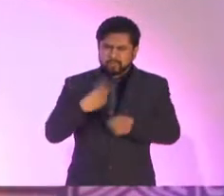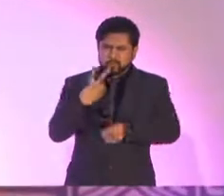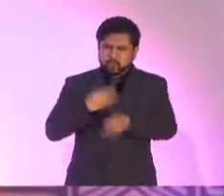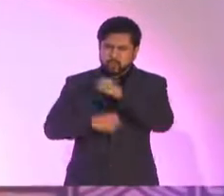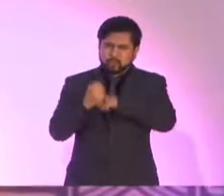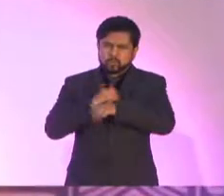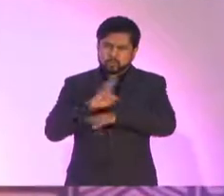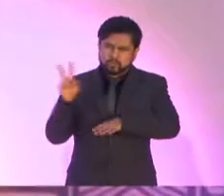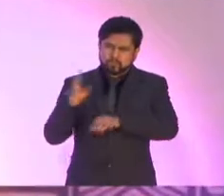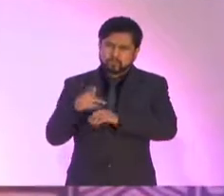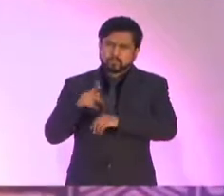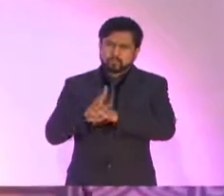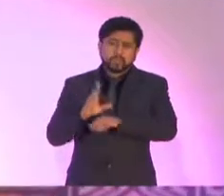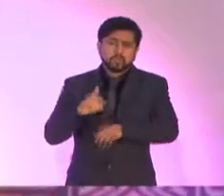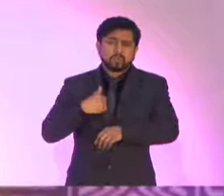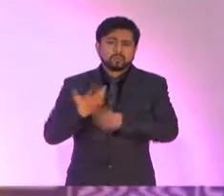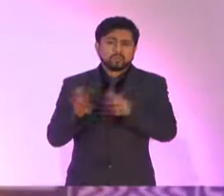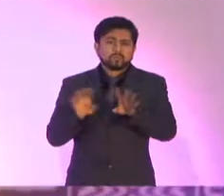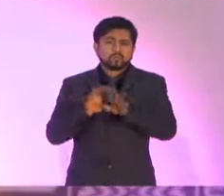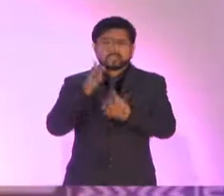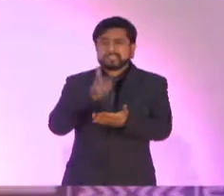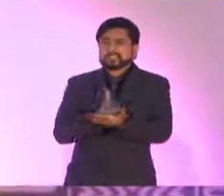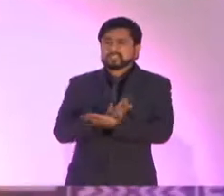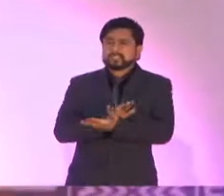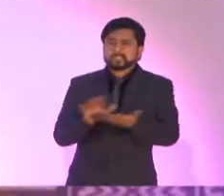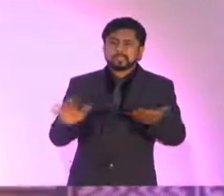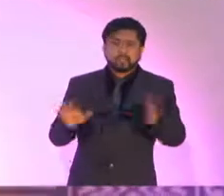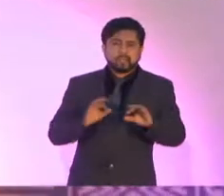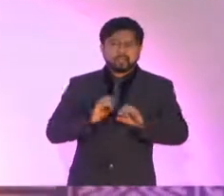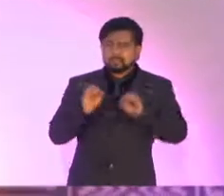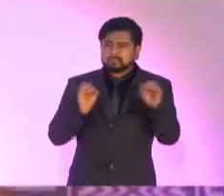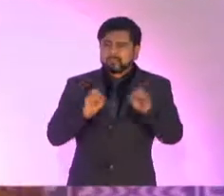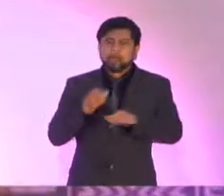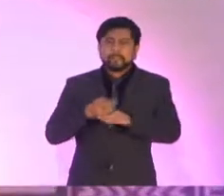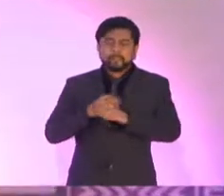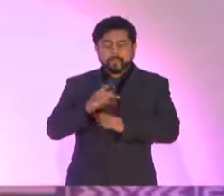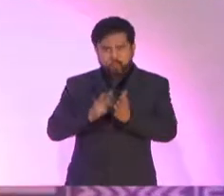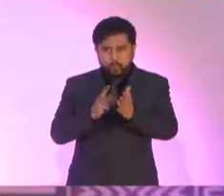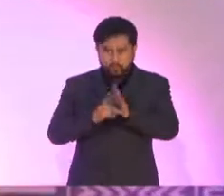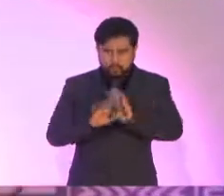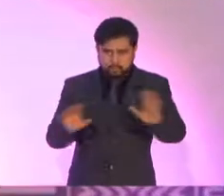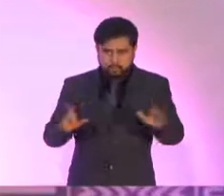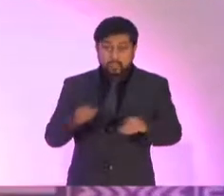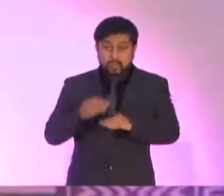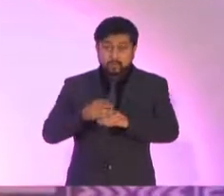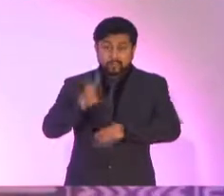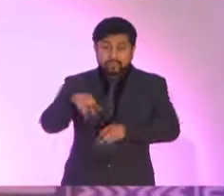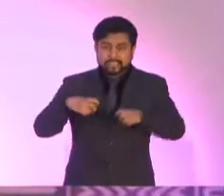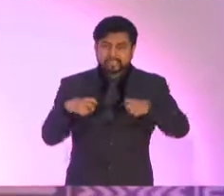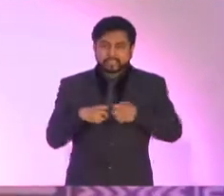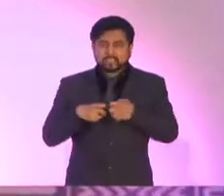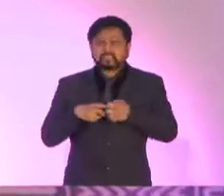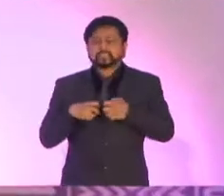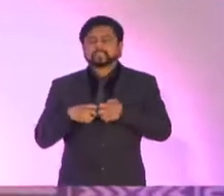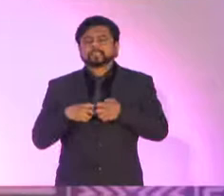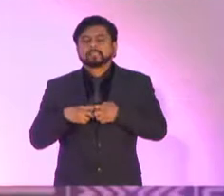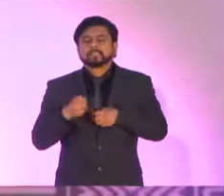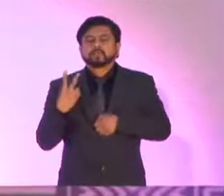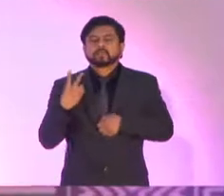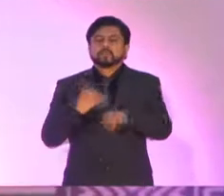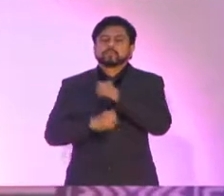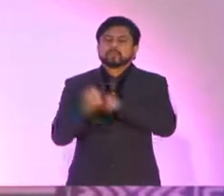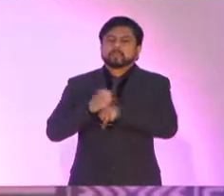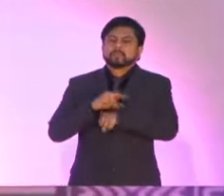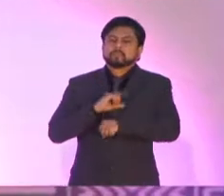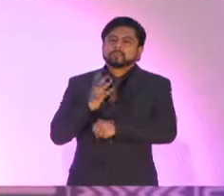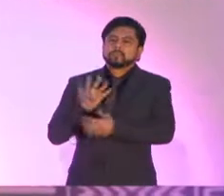vivo y lo dejé de hacer durante mucho tiempo y ahorita lo estoy retomando, ¿no? La verdad, estoy nervioso, ¿no? Después de 2 años de no hacer